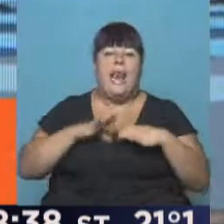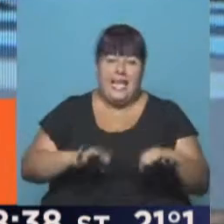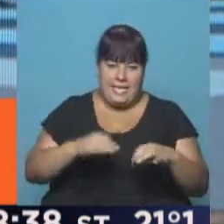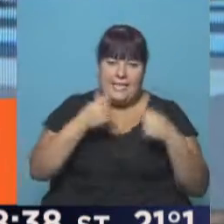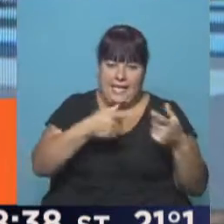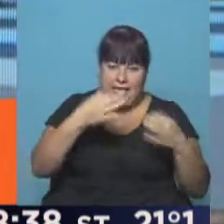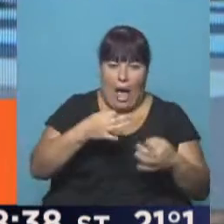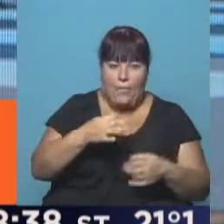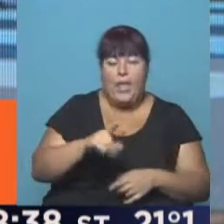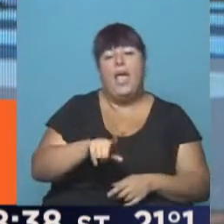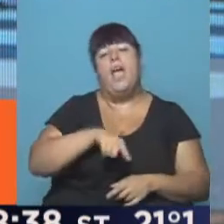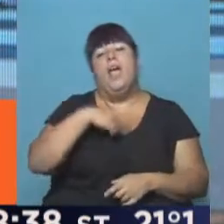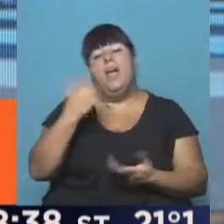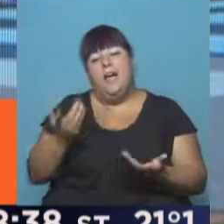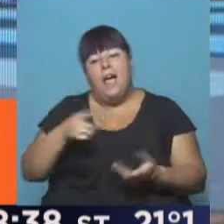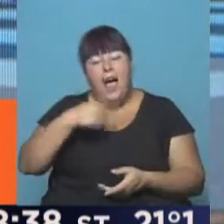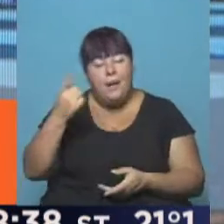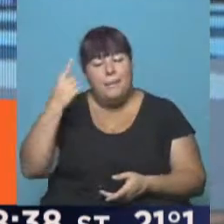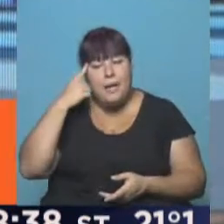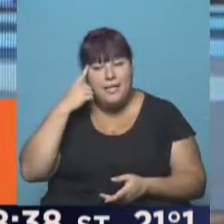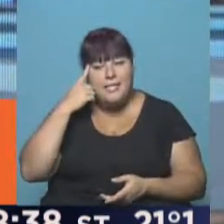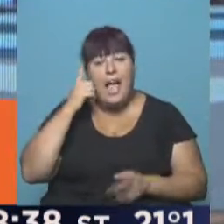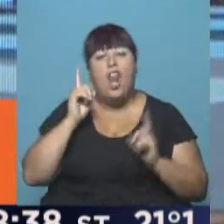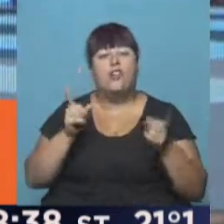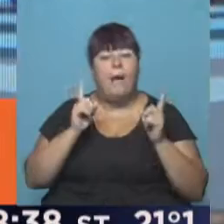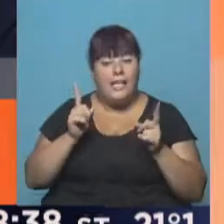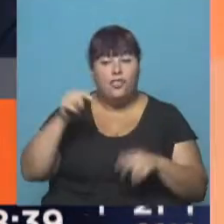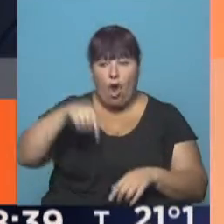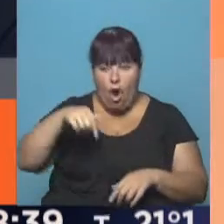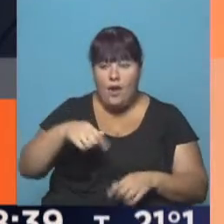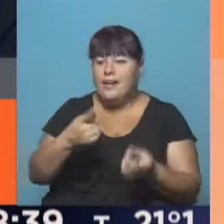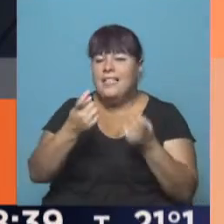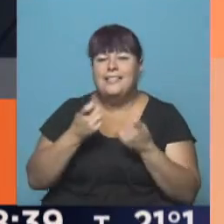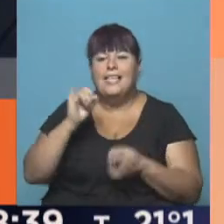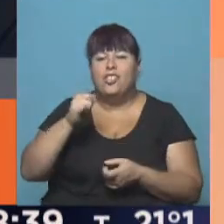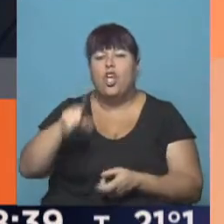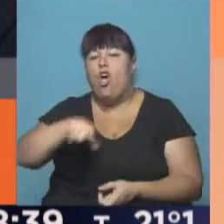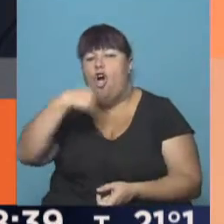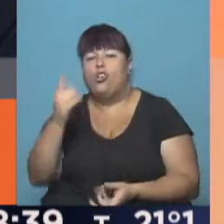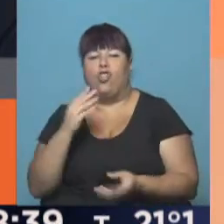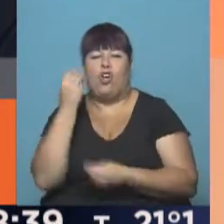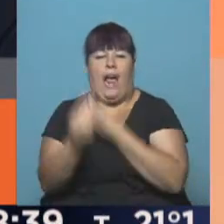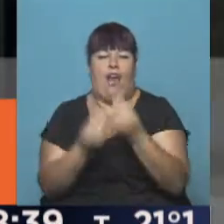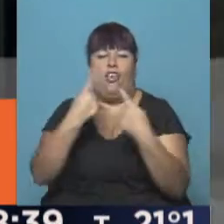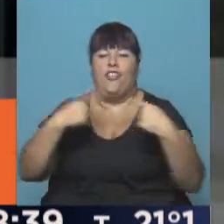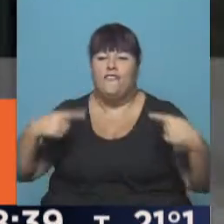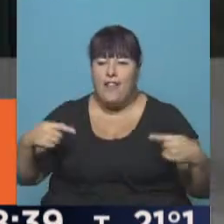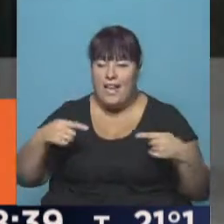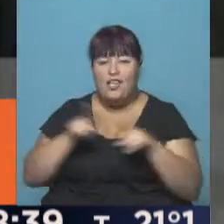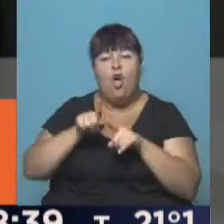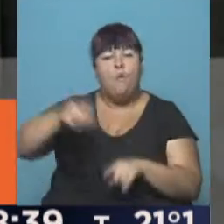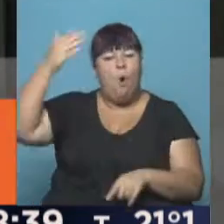concedidas hay hay que pensar que en la docencia hoy se necesitan otros cargos diferentes a los